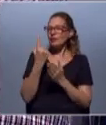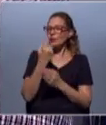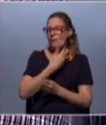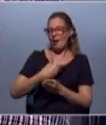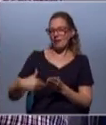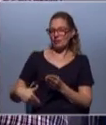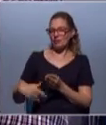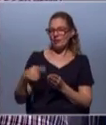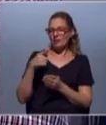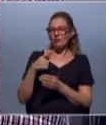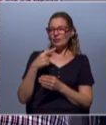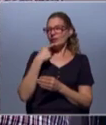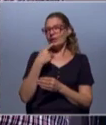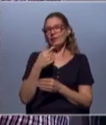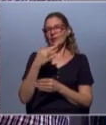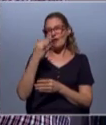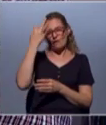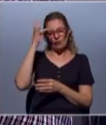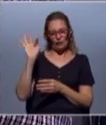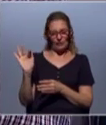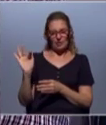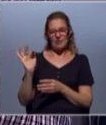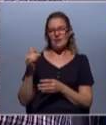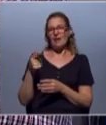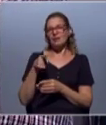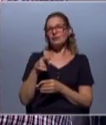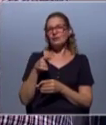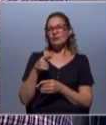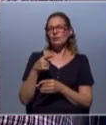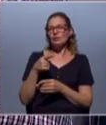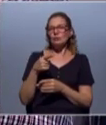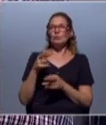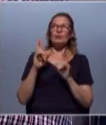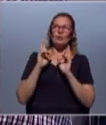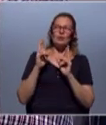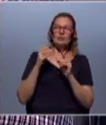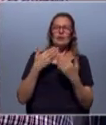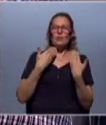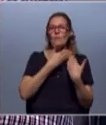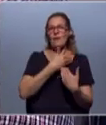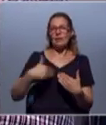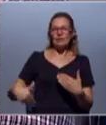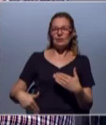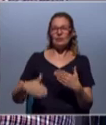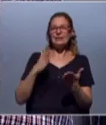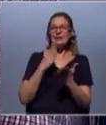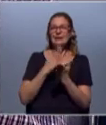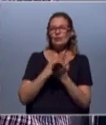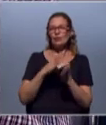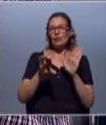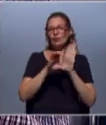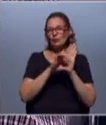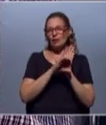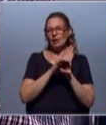eso se da en la filosofía bde y yo tuve la suerte de tener un maestro nunca en gran catedrático derecho condicional que cuando el